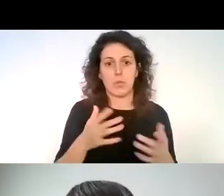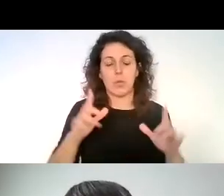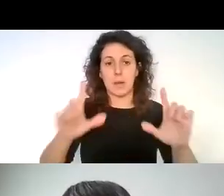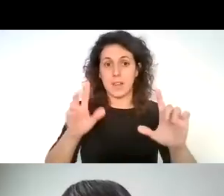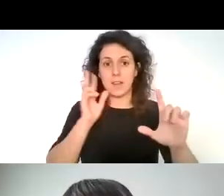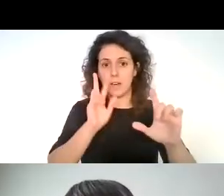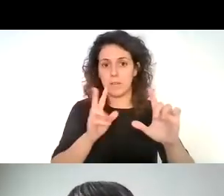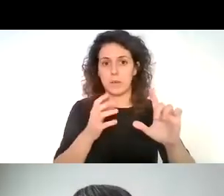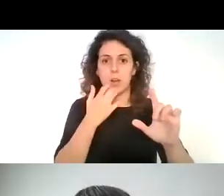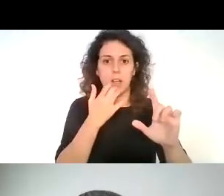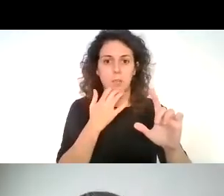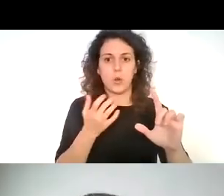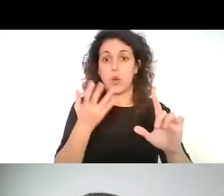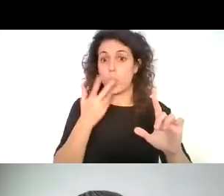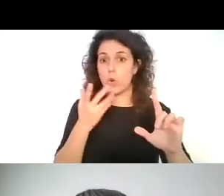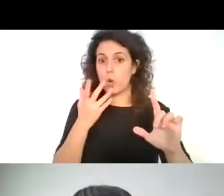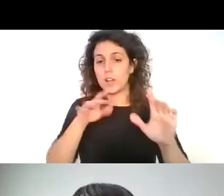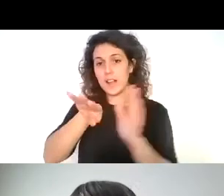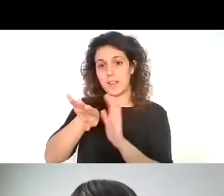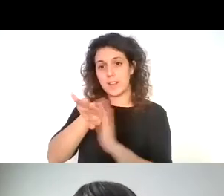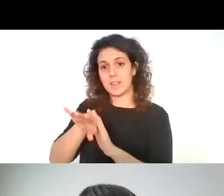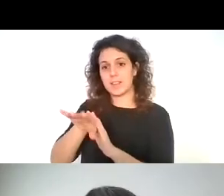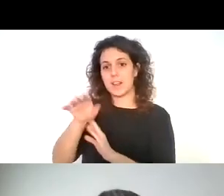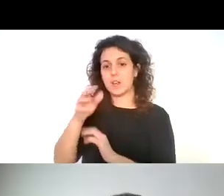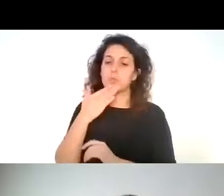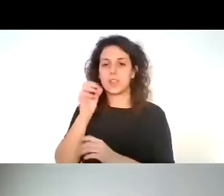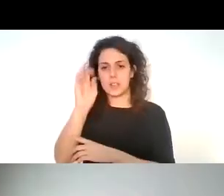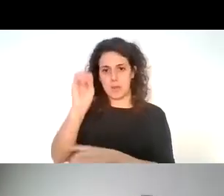con los distintos colores como un semáforo. Si es verde, pues